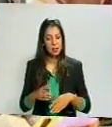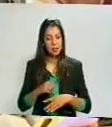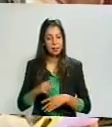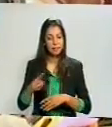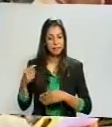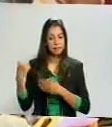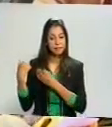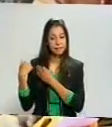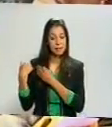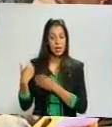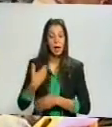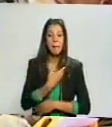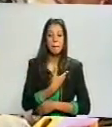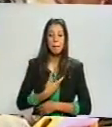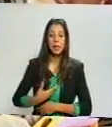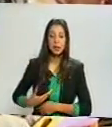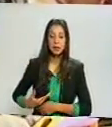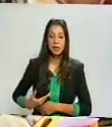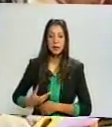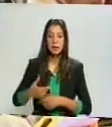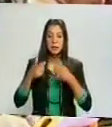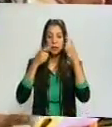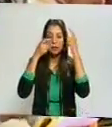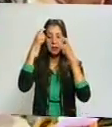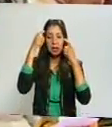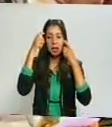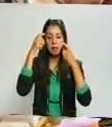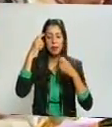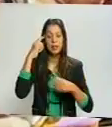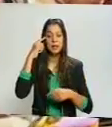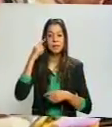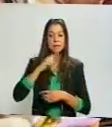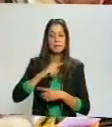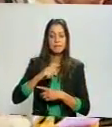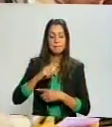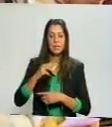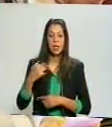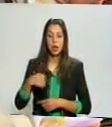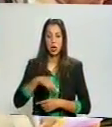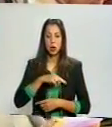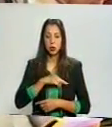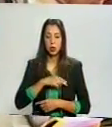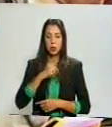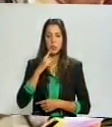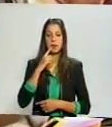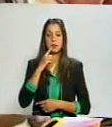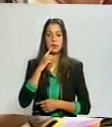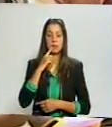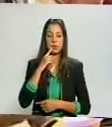nuestro presidente Hugo Chávez hicimos toda una